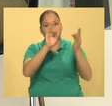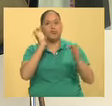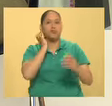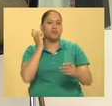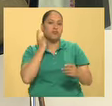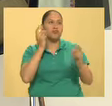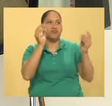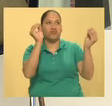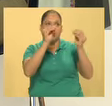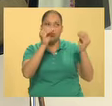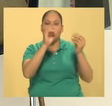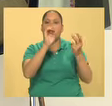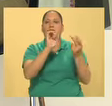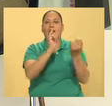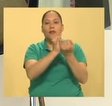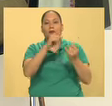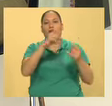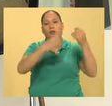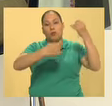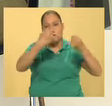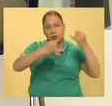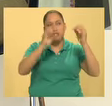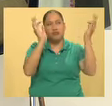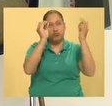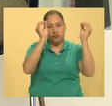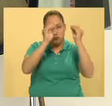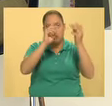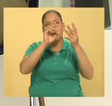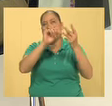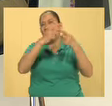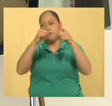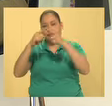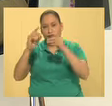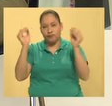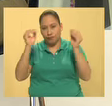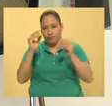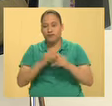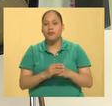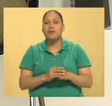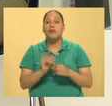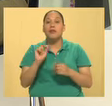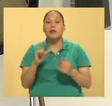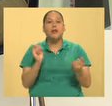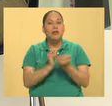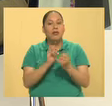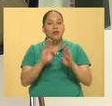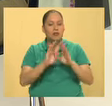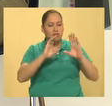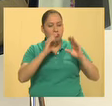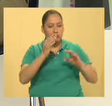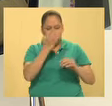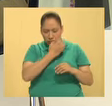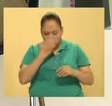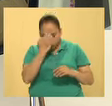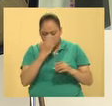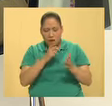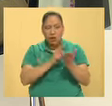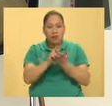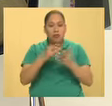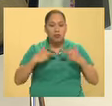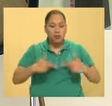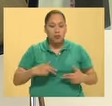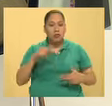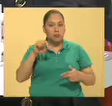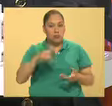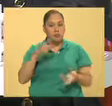logística. Muchas autoridades más, pero esta es una de las funciones. Buenísimo. También promueve el estudio, enseñanza y divulgación de los derechos humanos en el Distrito